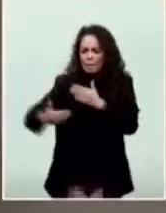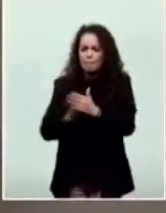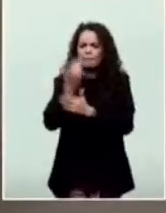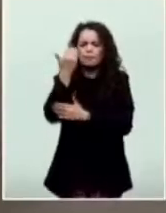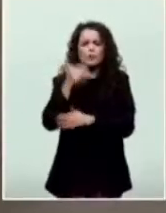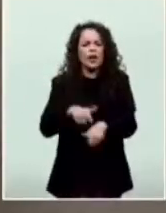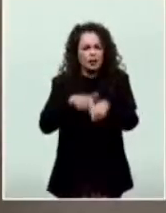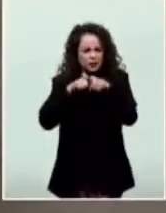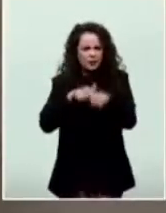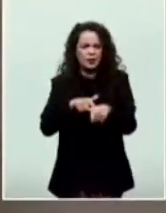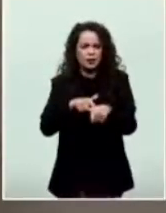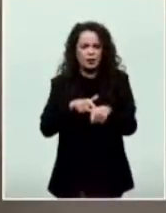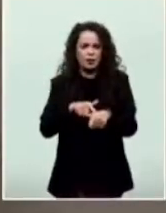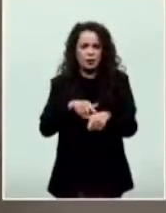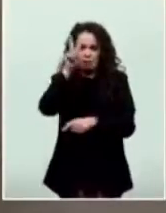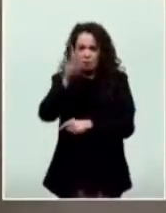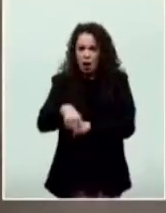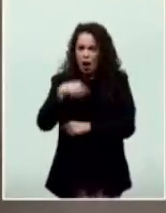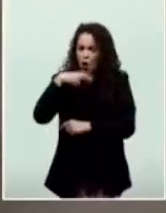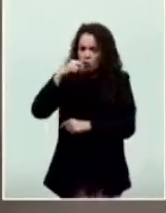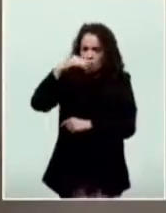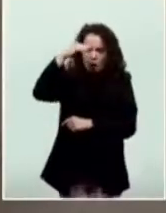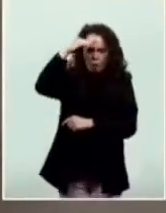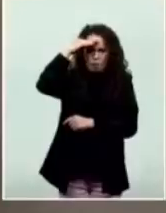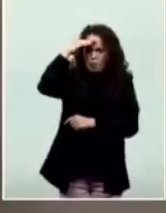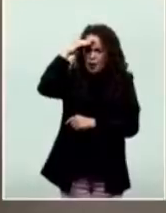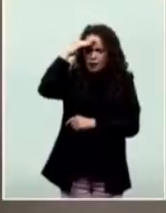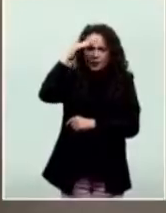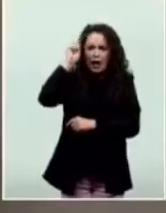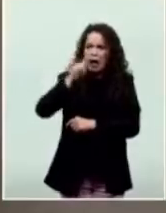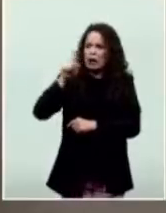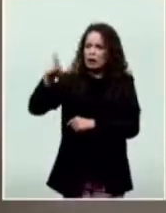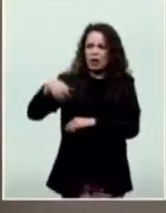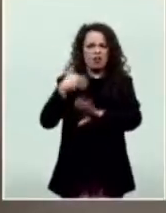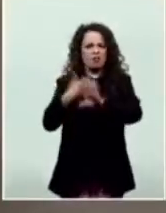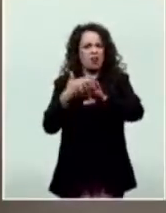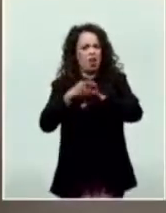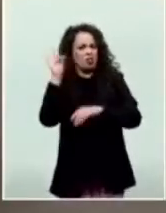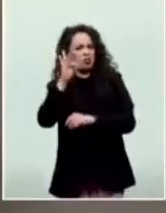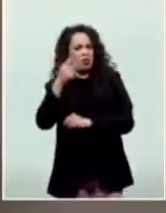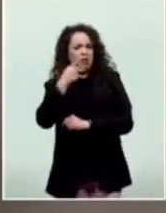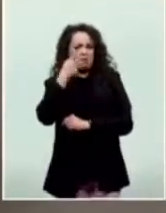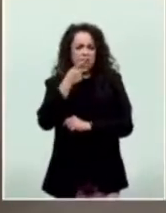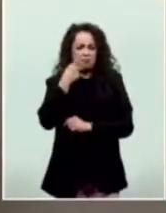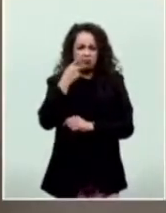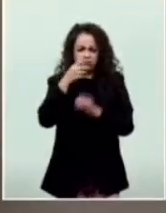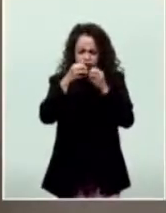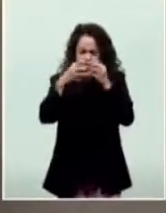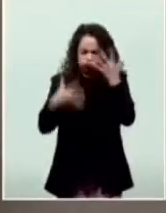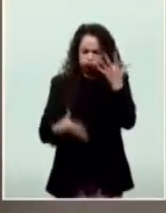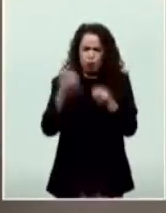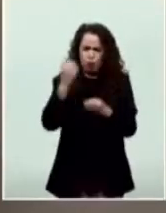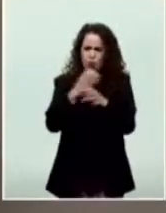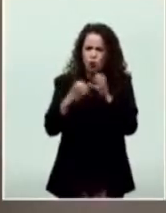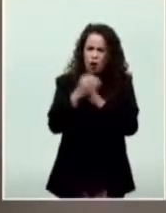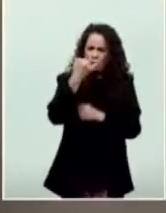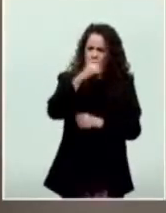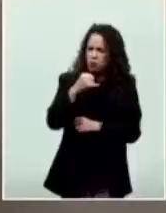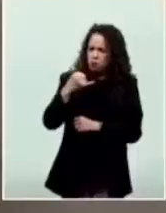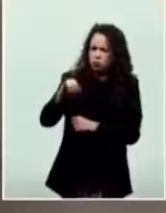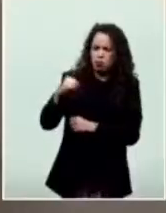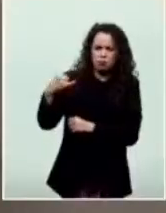a generar tantas teorías de la conspiración y de que cuántas cosas se hicieron simplemente